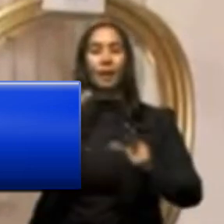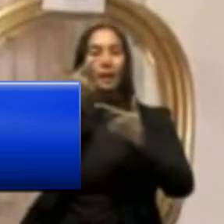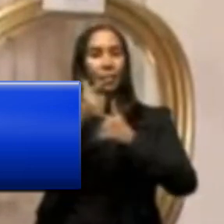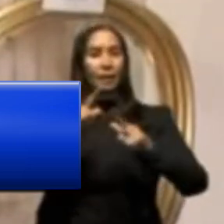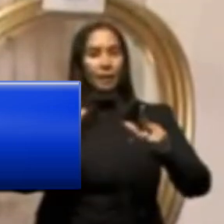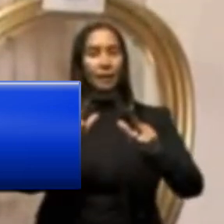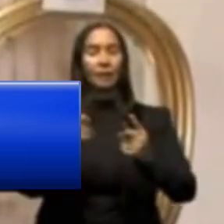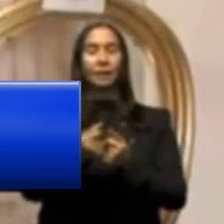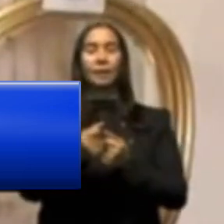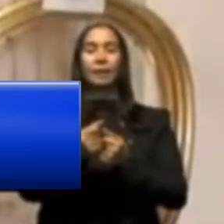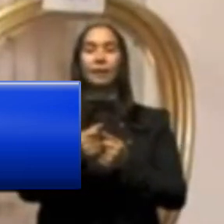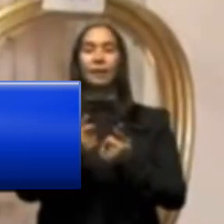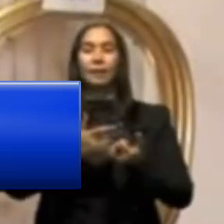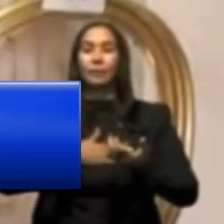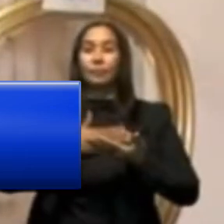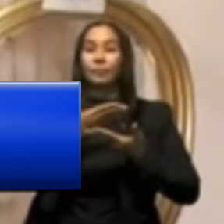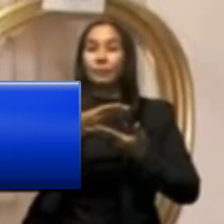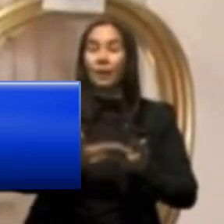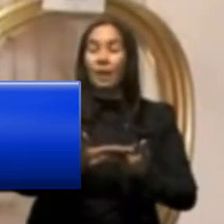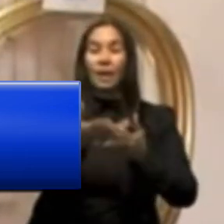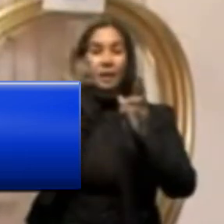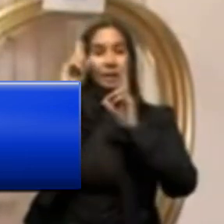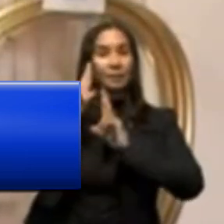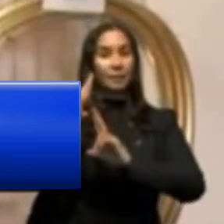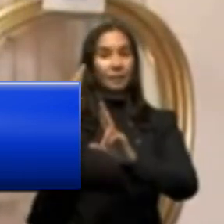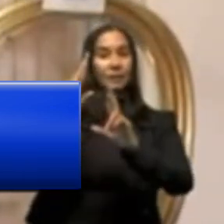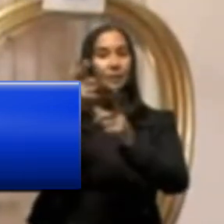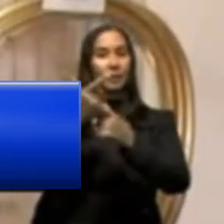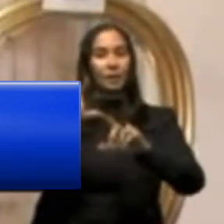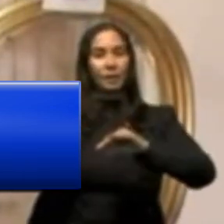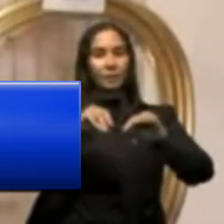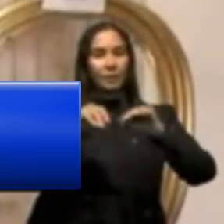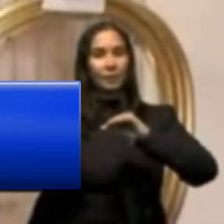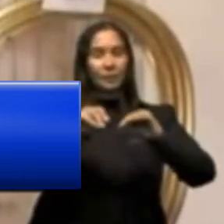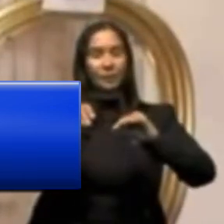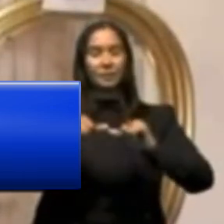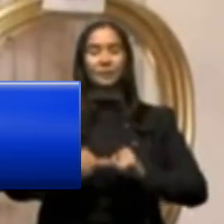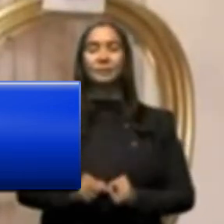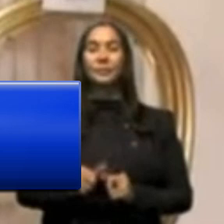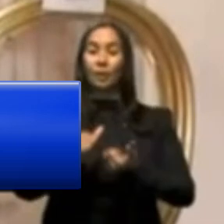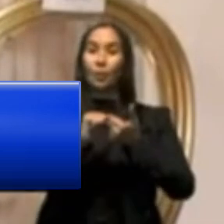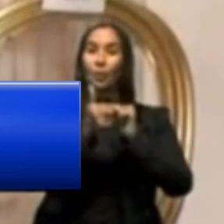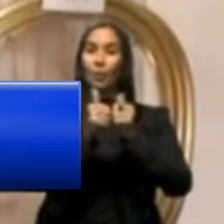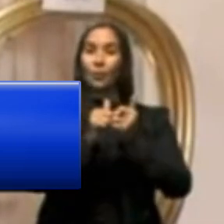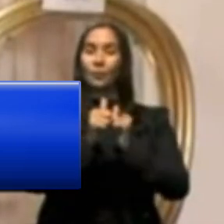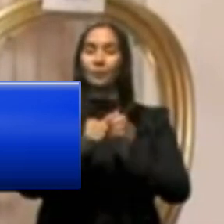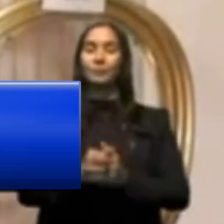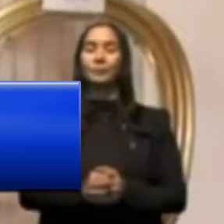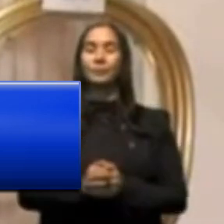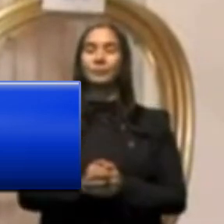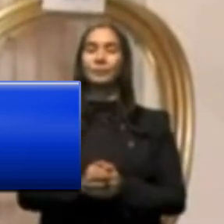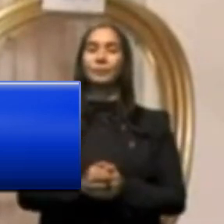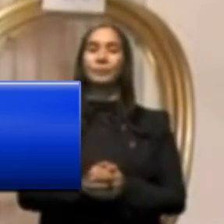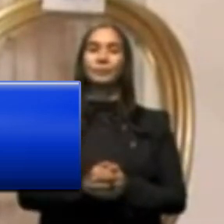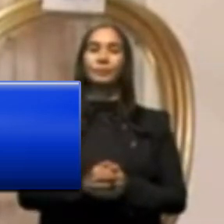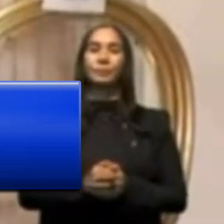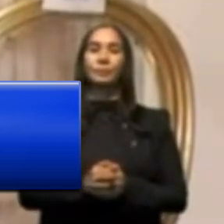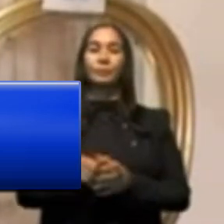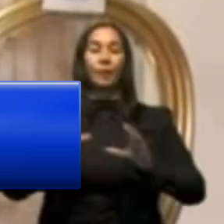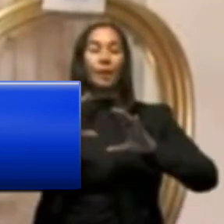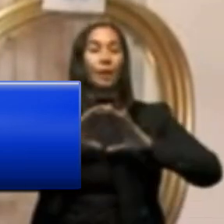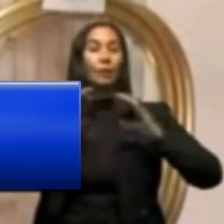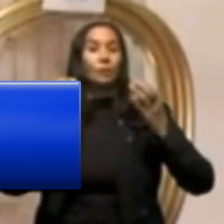y reciprocidad y el respeto a la libre empresa y competencia en un mundo donde la